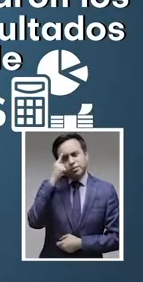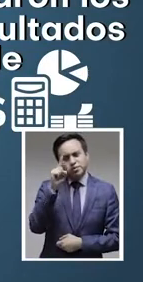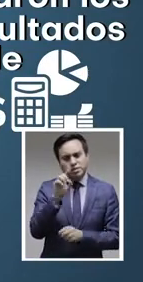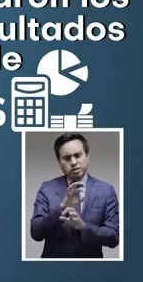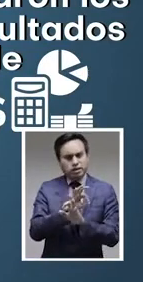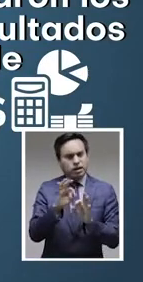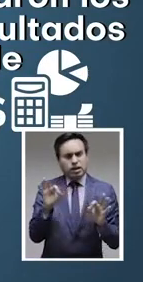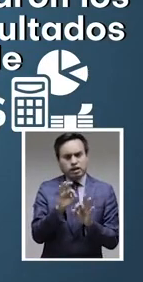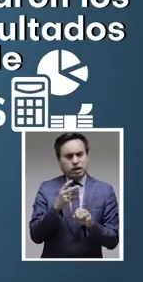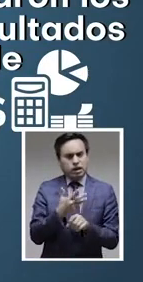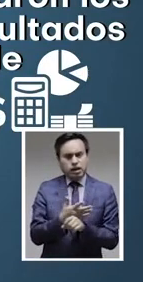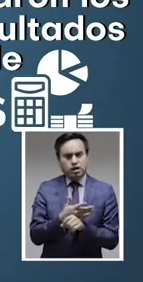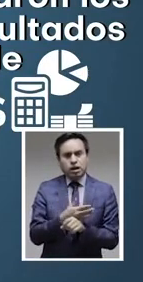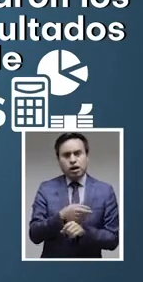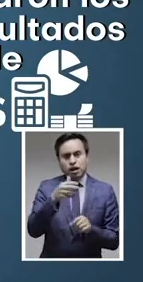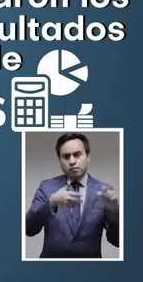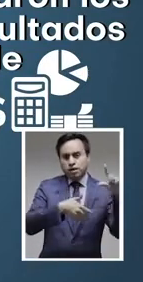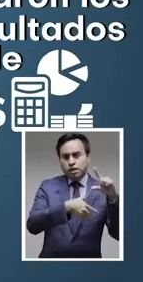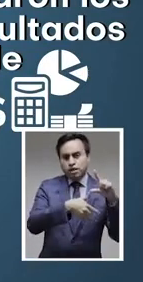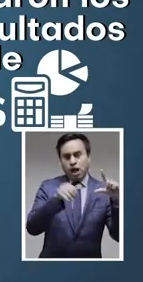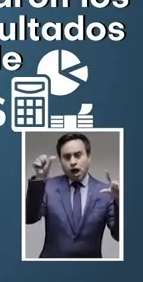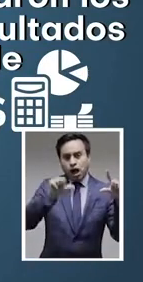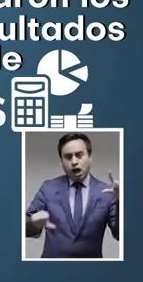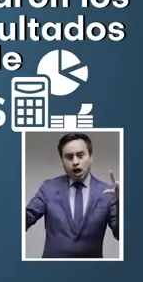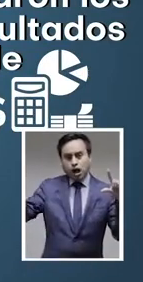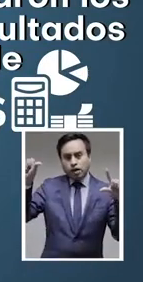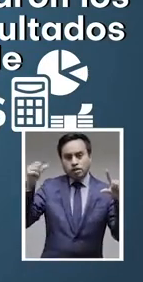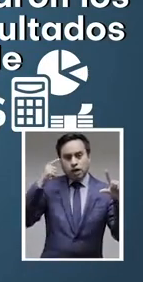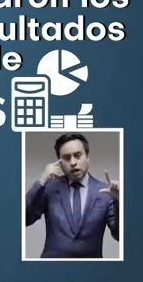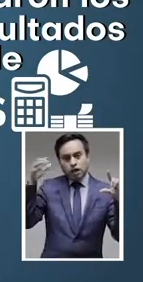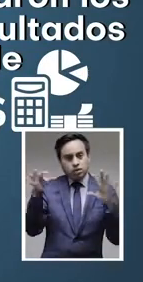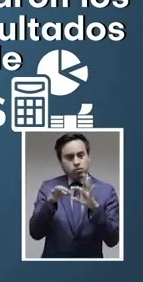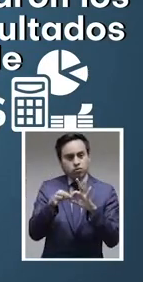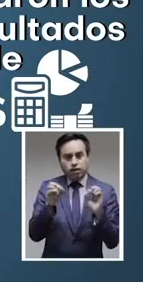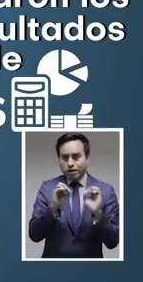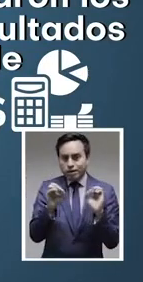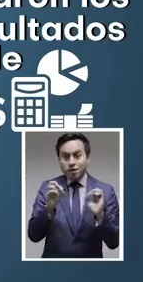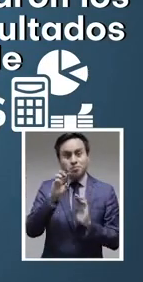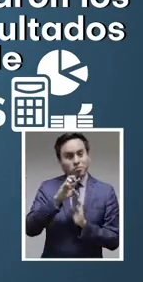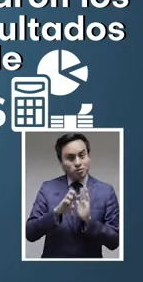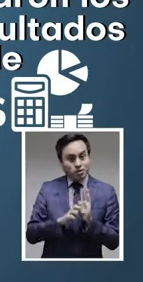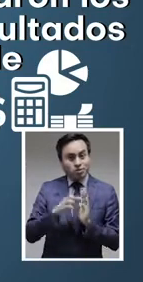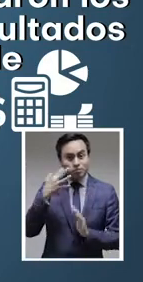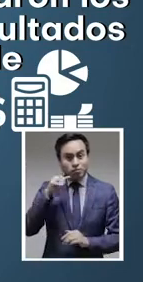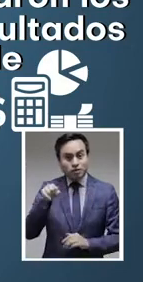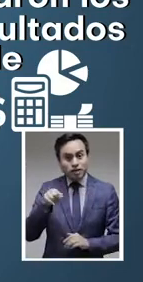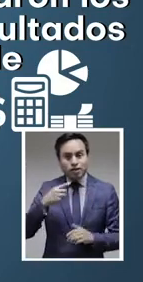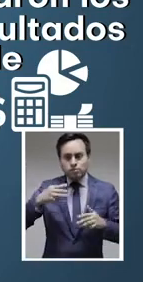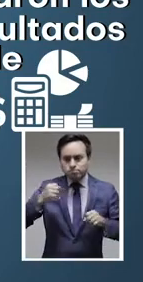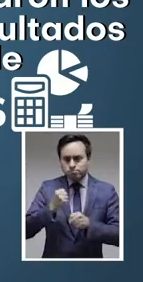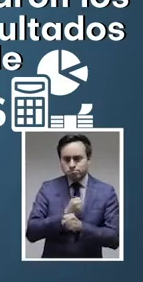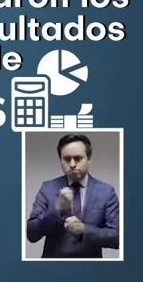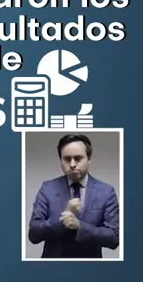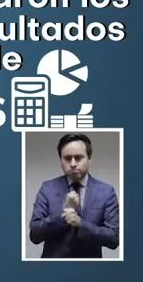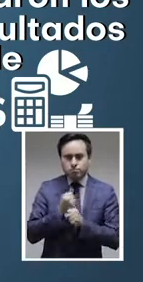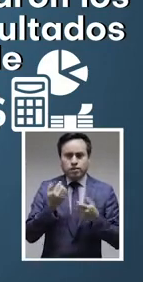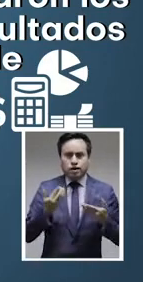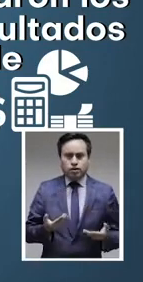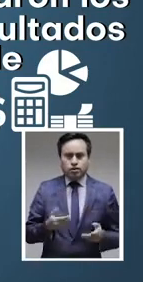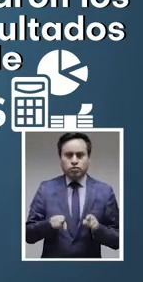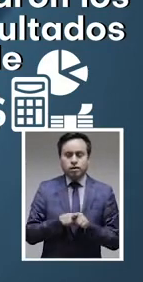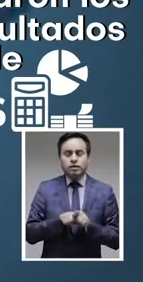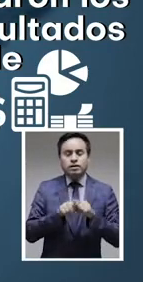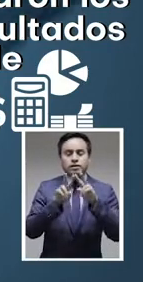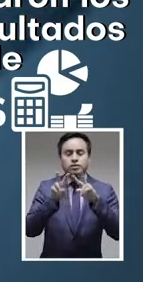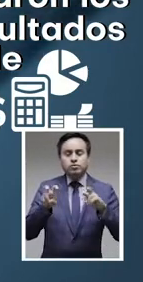ninguno que conecte América Latina con Asia. Ese es uno de los proyectos más importantes en los que estamos trabajando también, en